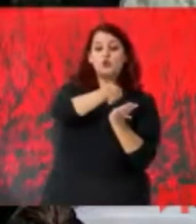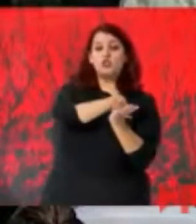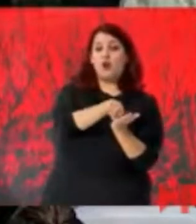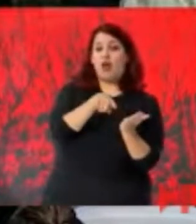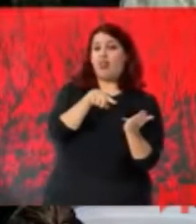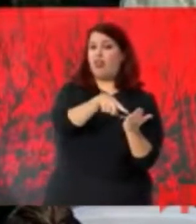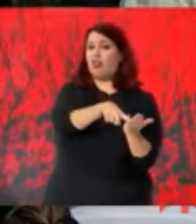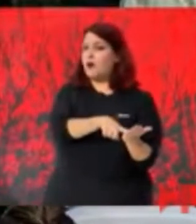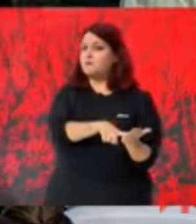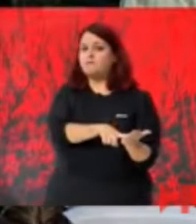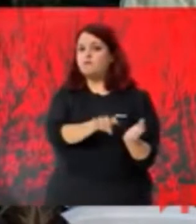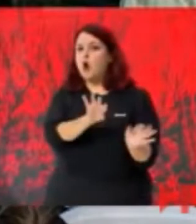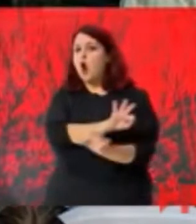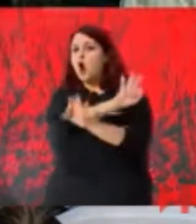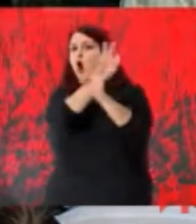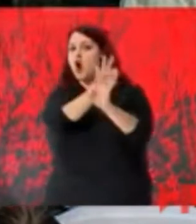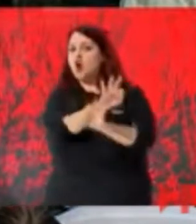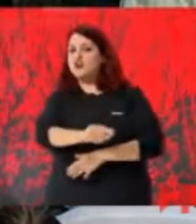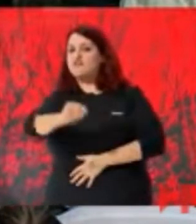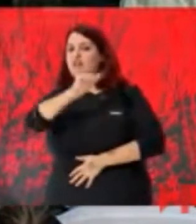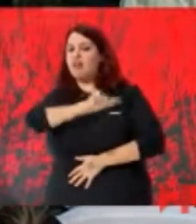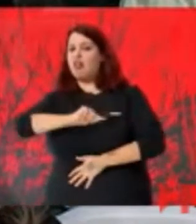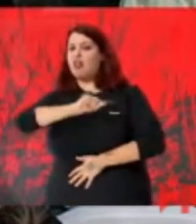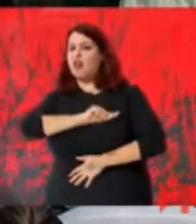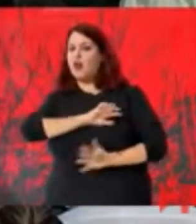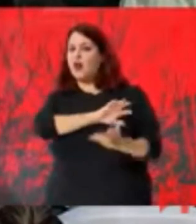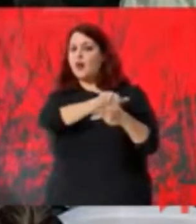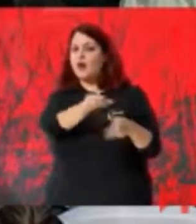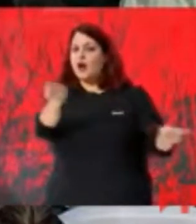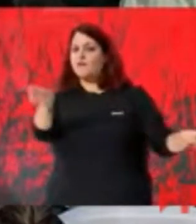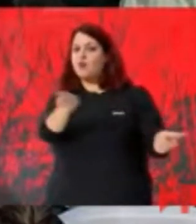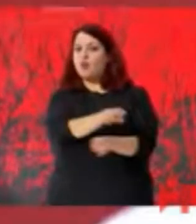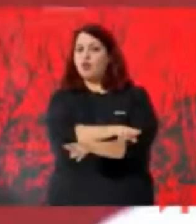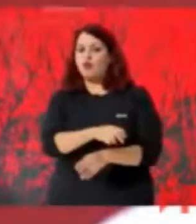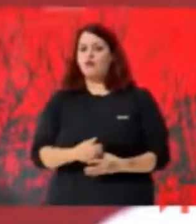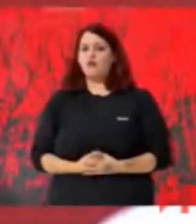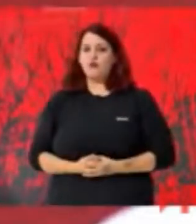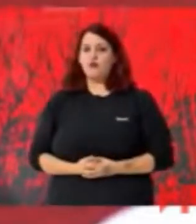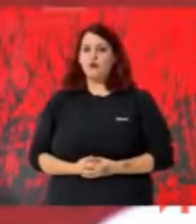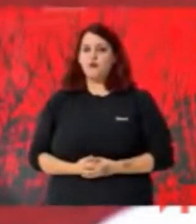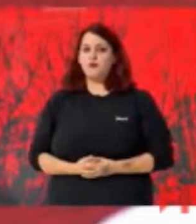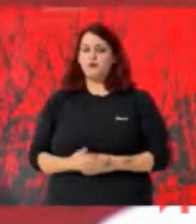aberración ética y abogó por su abolición decidida y firme.